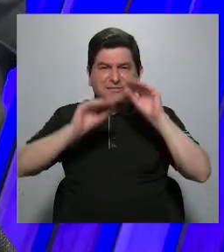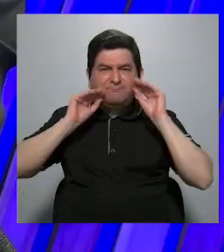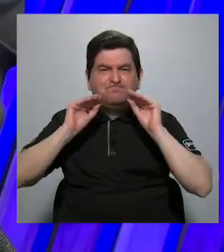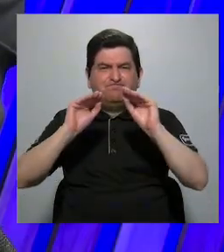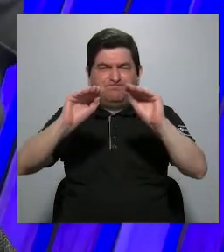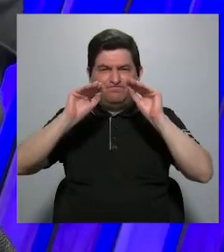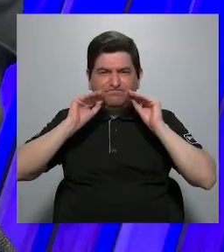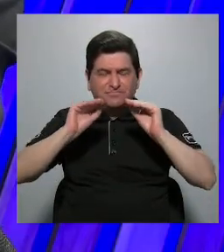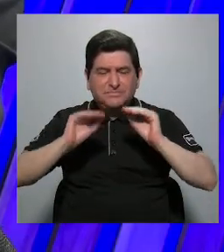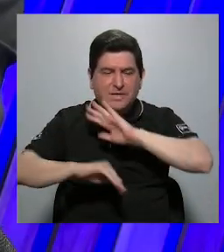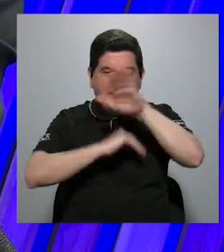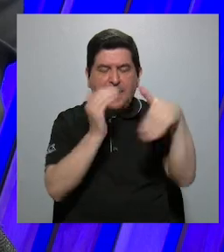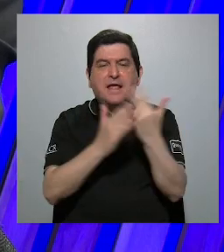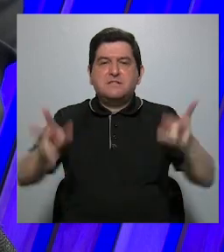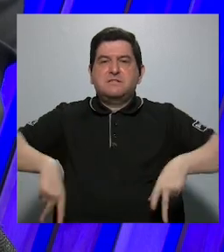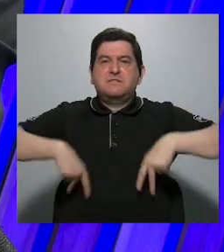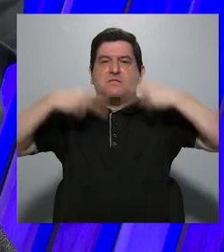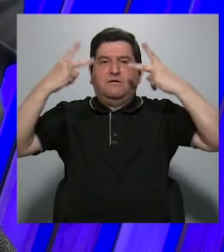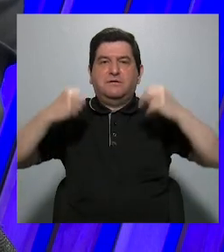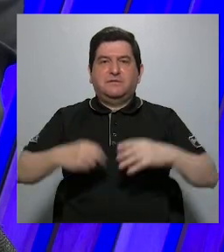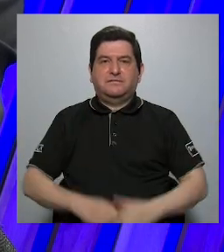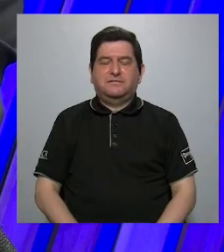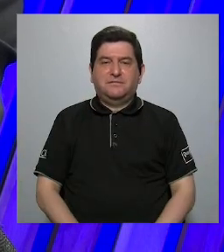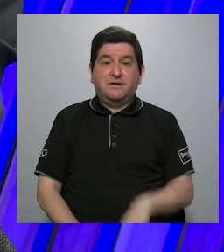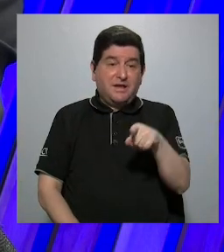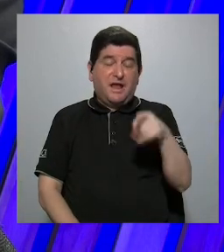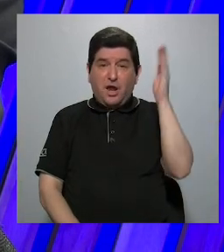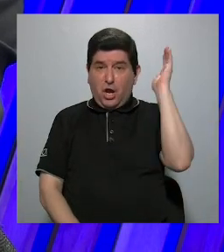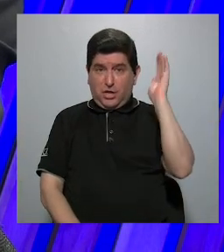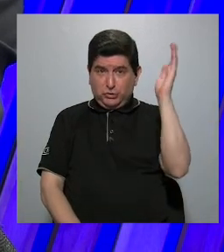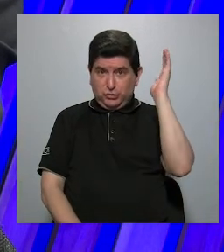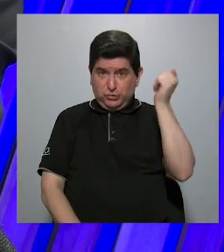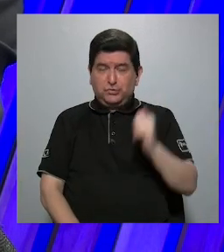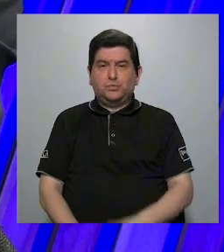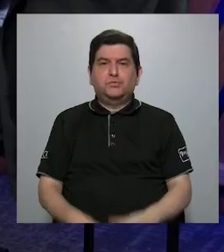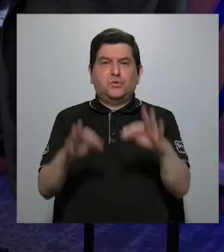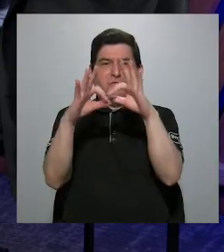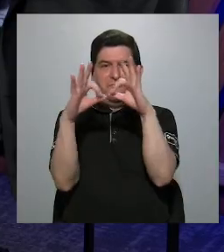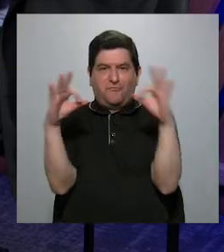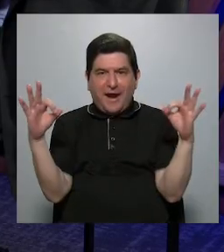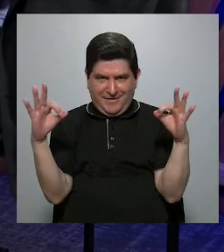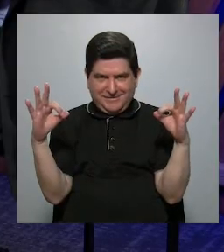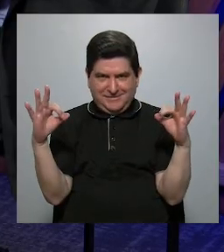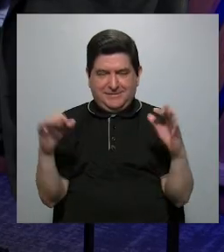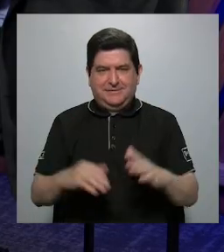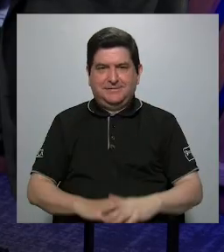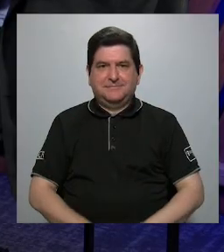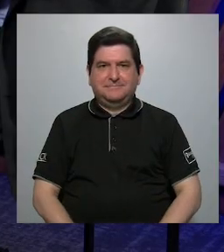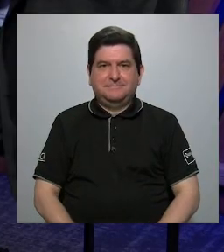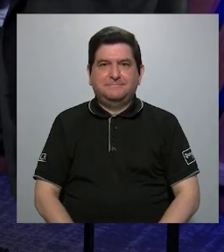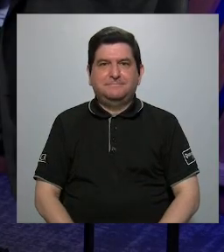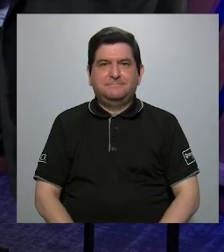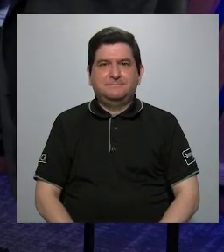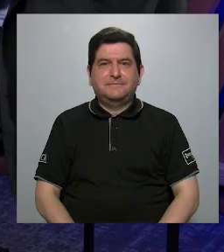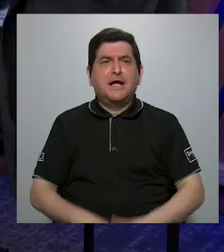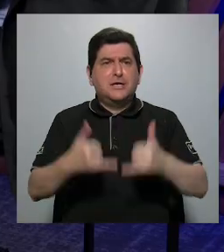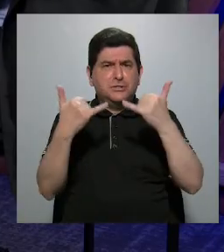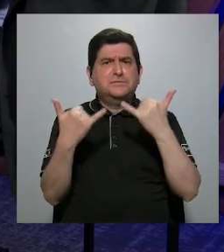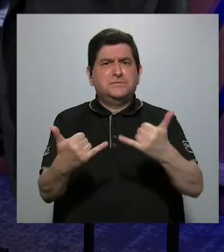necesita educarse a lo largo de toda la vida. Este discurso tiene una frase que ha